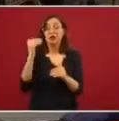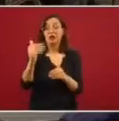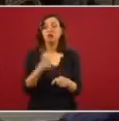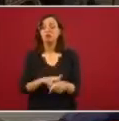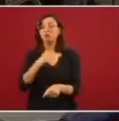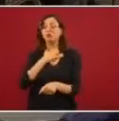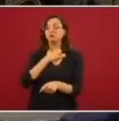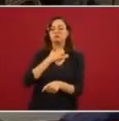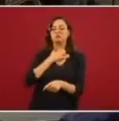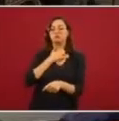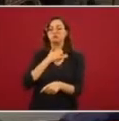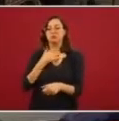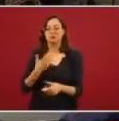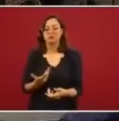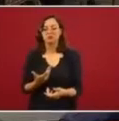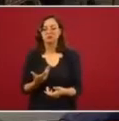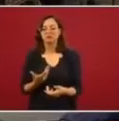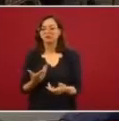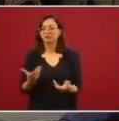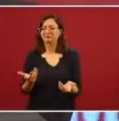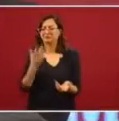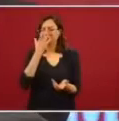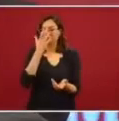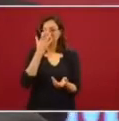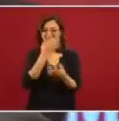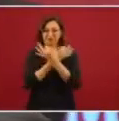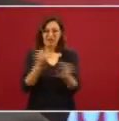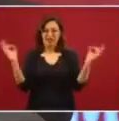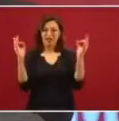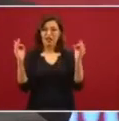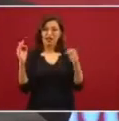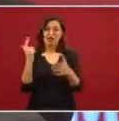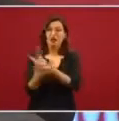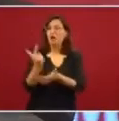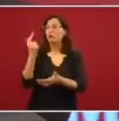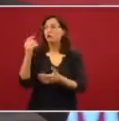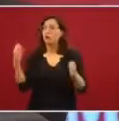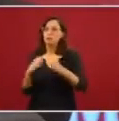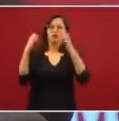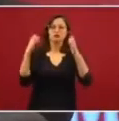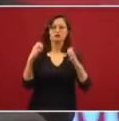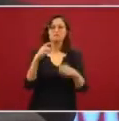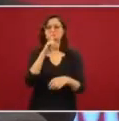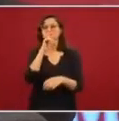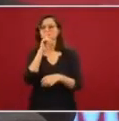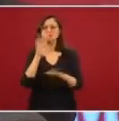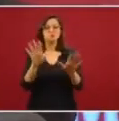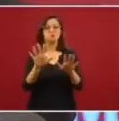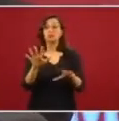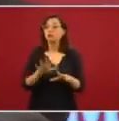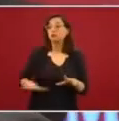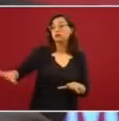y no se necesita ninguna declaración de emergencia para hacer medidas de salud pública